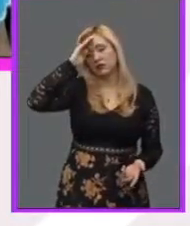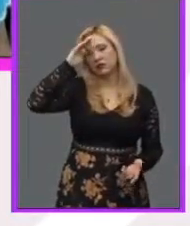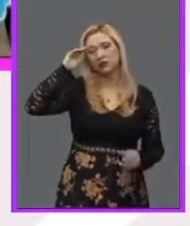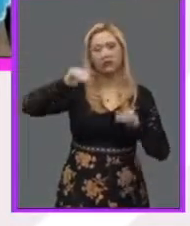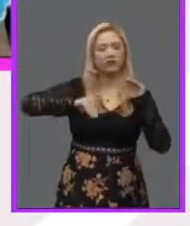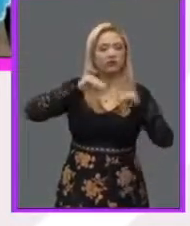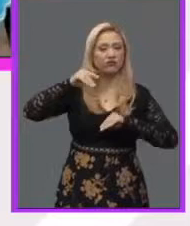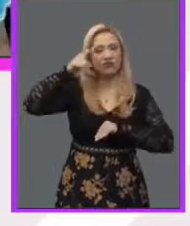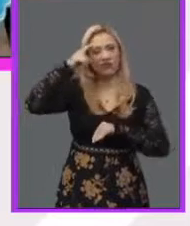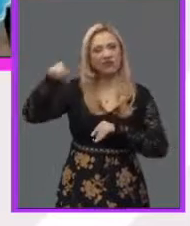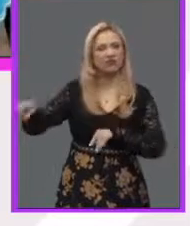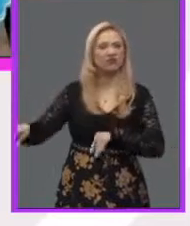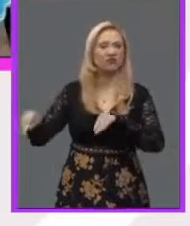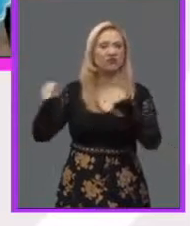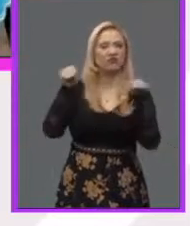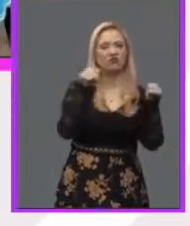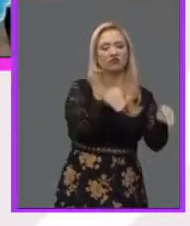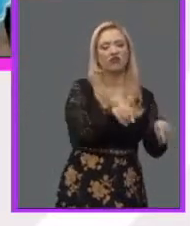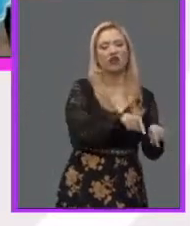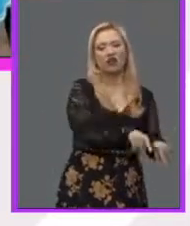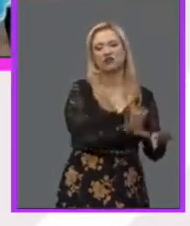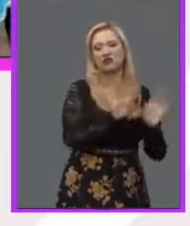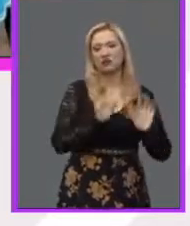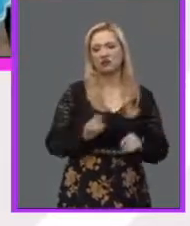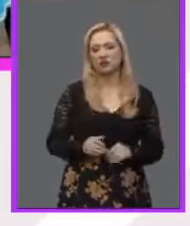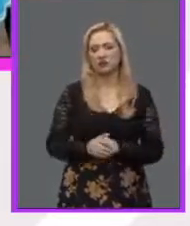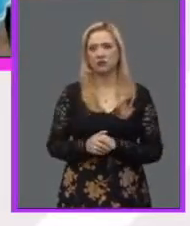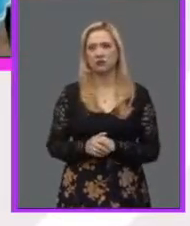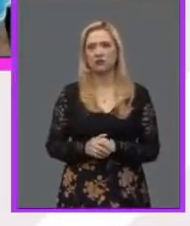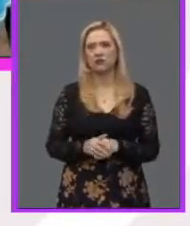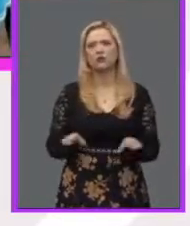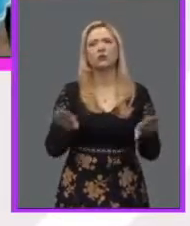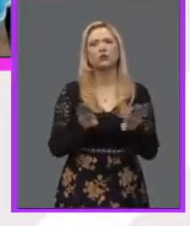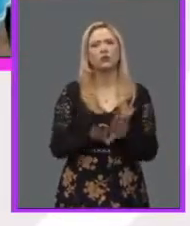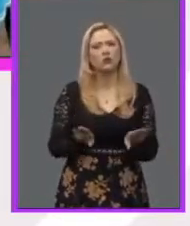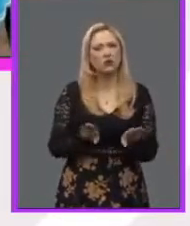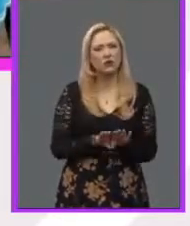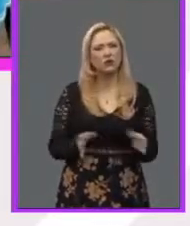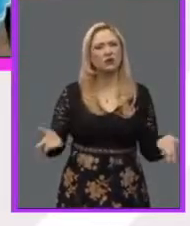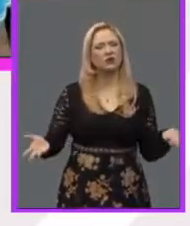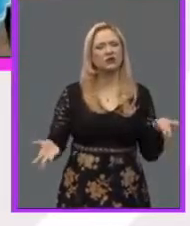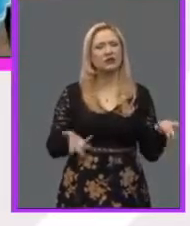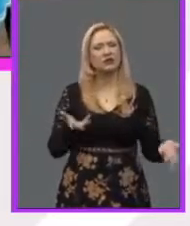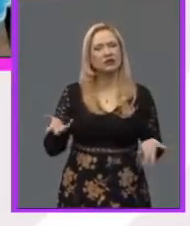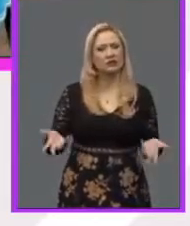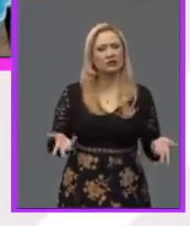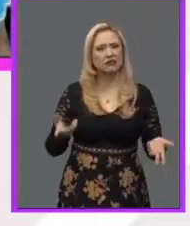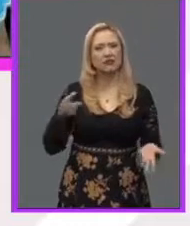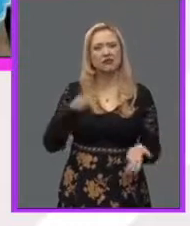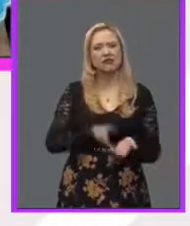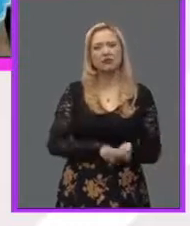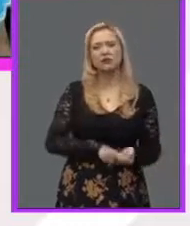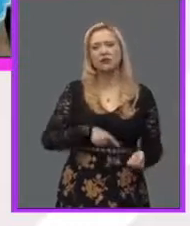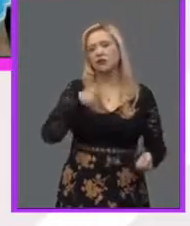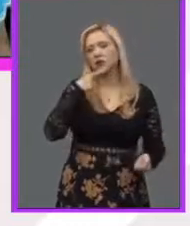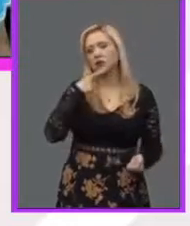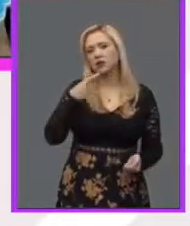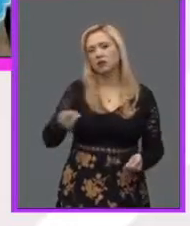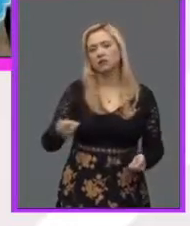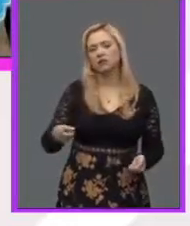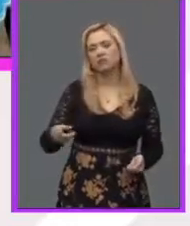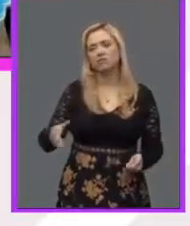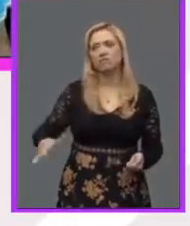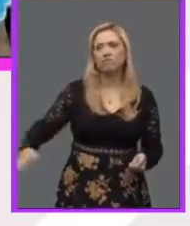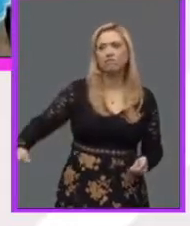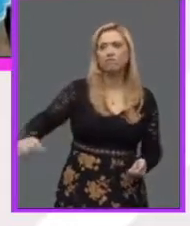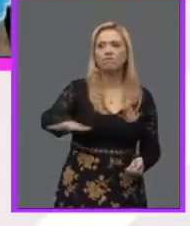diseños. Y luego esto, ¿cómo afecta, digamos, en lo que se ha llamado la